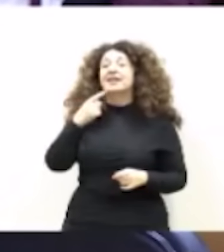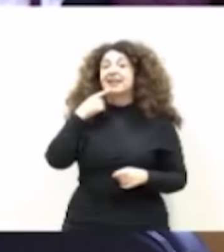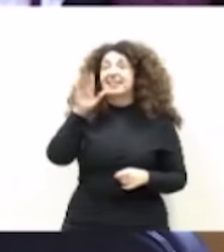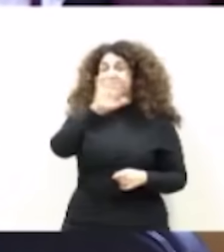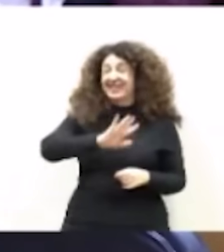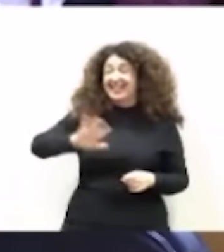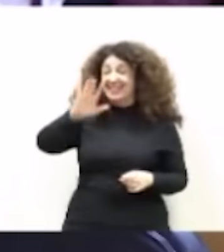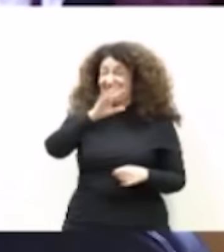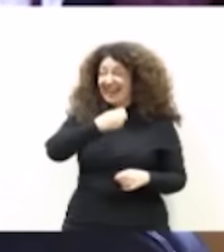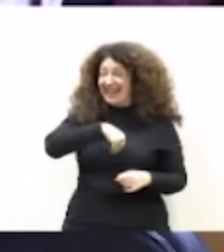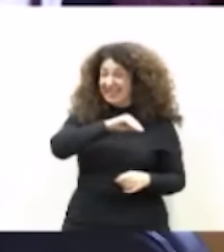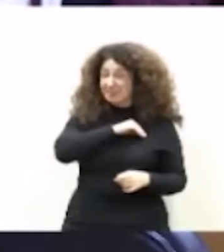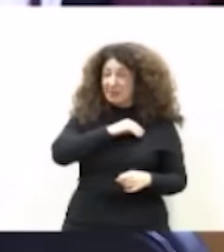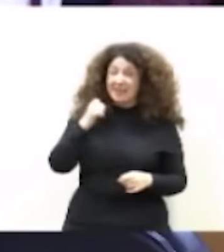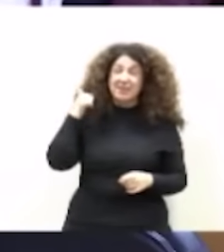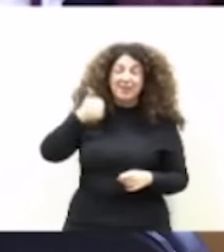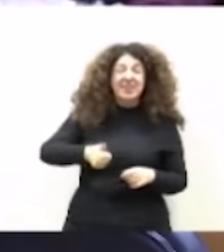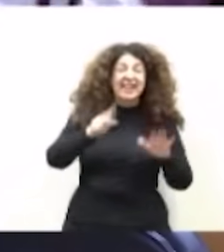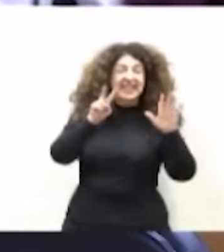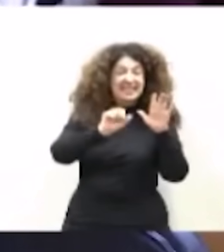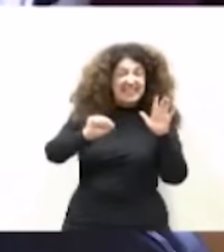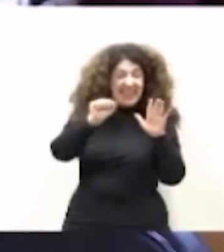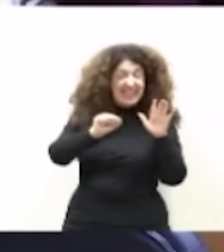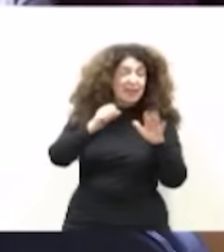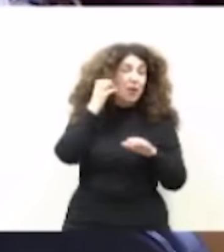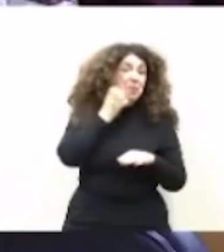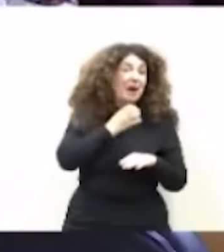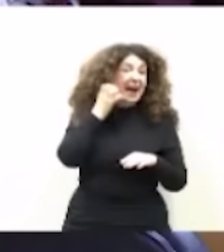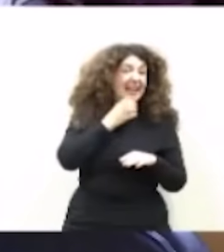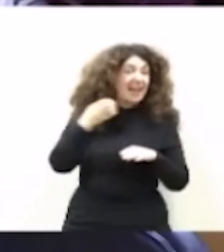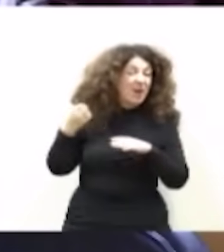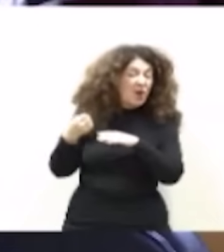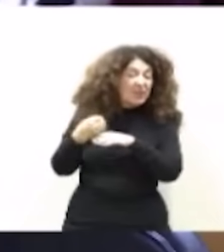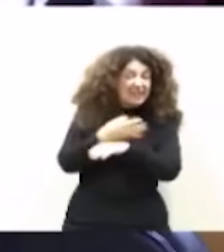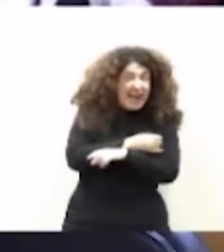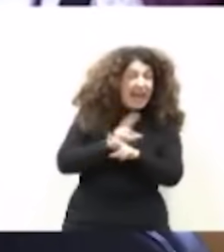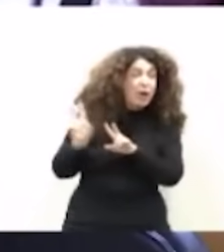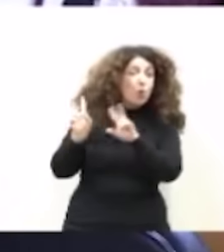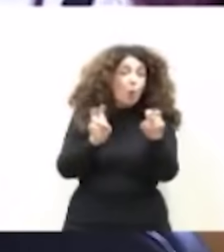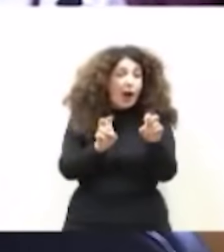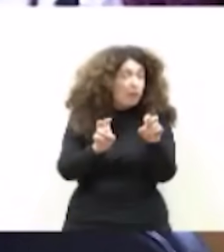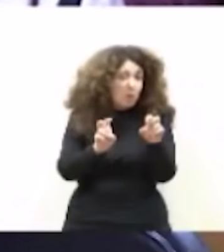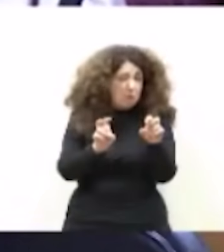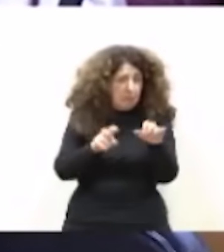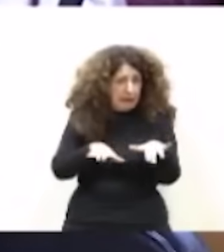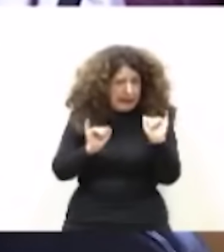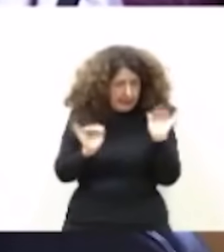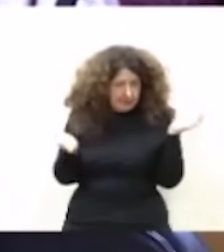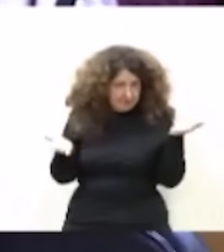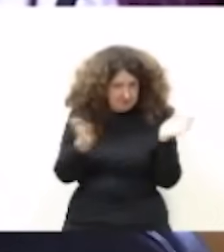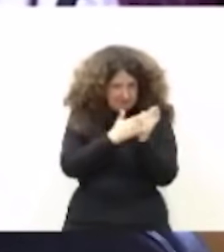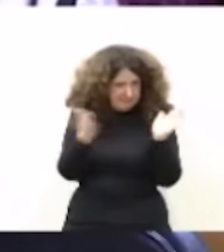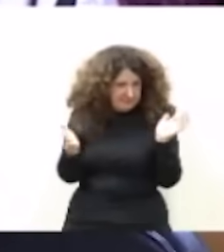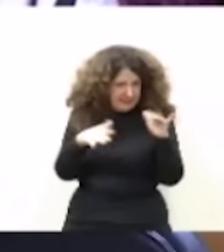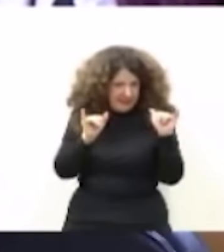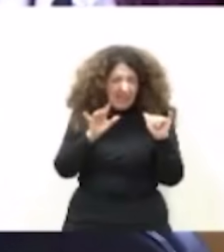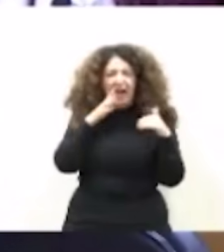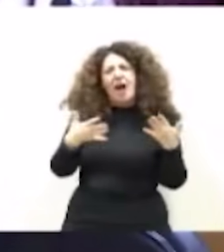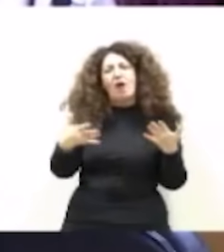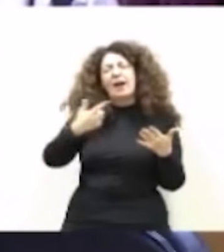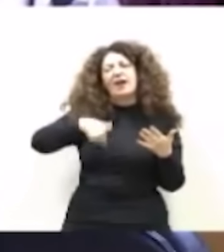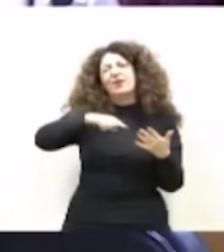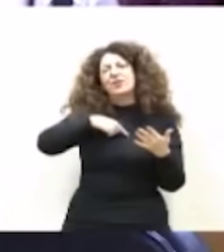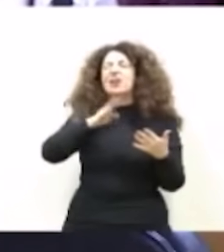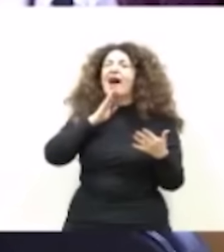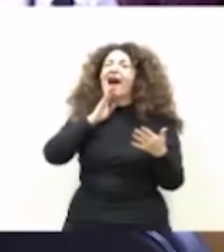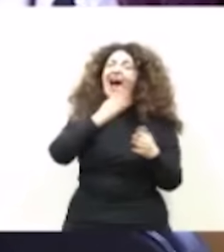los 7 años de gobierno del señor Mariano Rajoy. Ni un solo tren se incorporó a la flota. Claro, ahora somos paganos de los